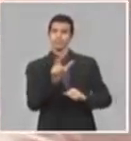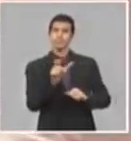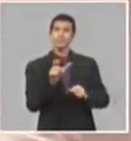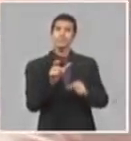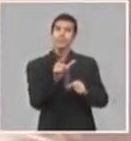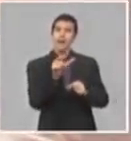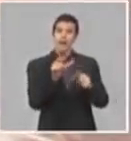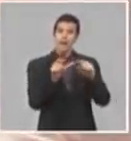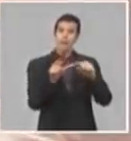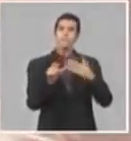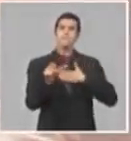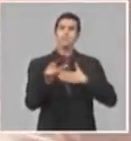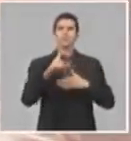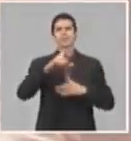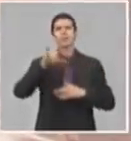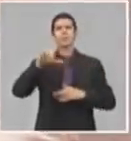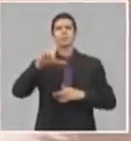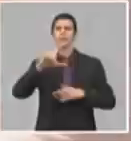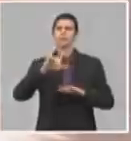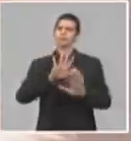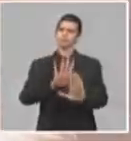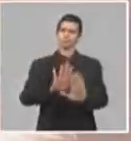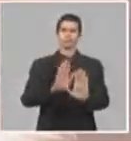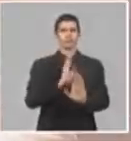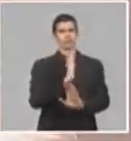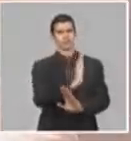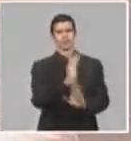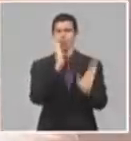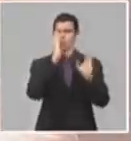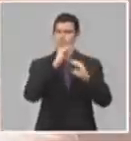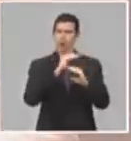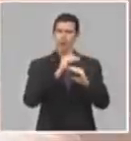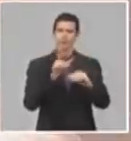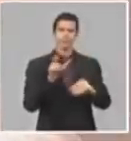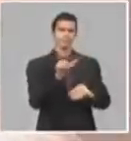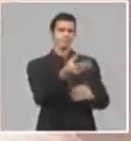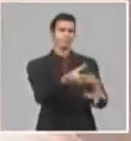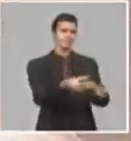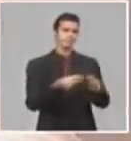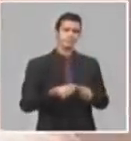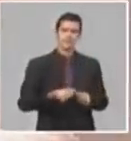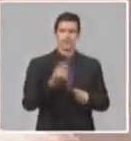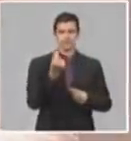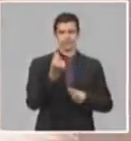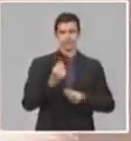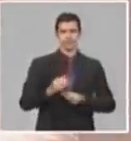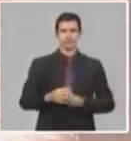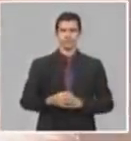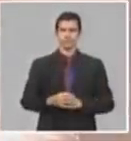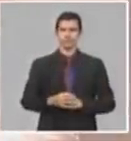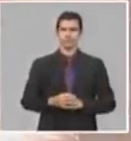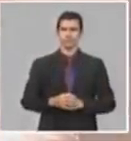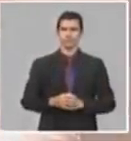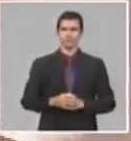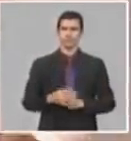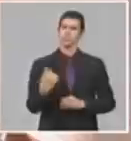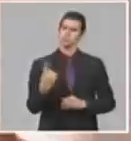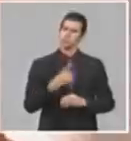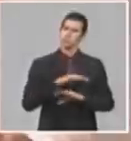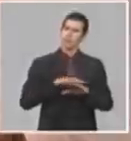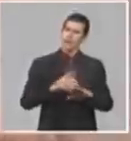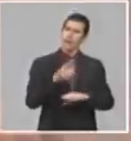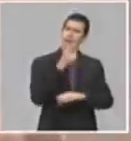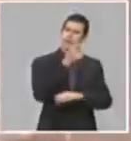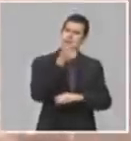empresas cubanas especializadas en la actividad de comercio exterior para que puedan brindar estos servicios de